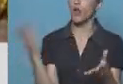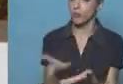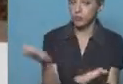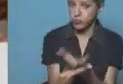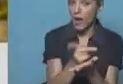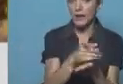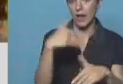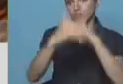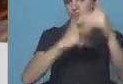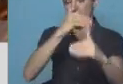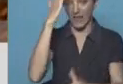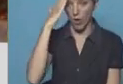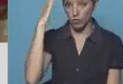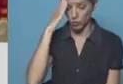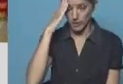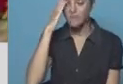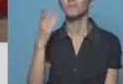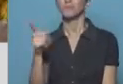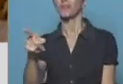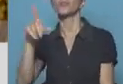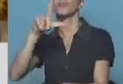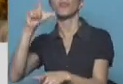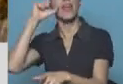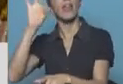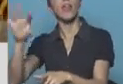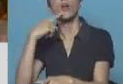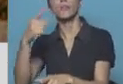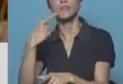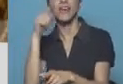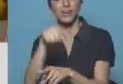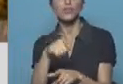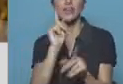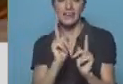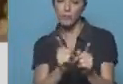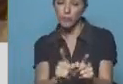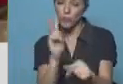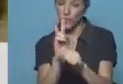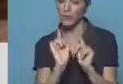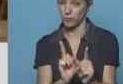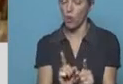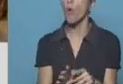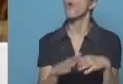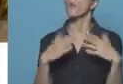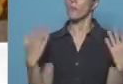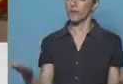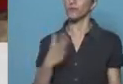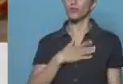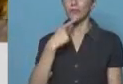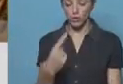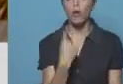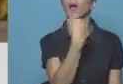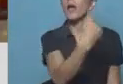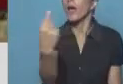cultura, que ha sido maravilloso, y él decía que él no quería perder fundamentalmente eso. Por eso te digo que los empoderados, cada uno en su